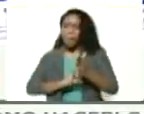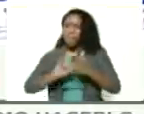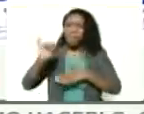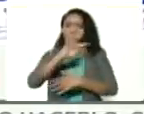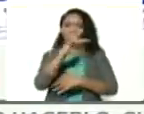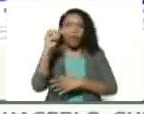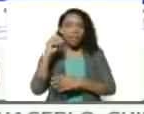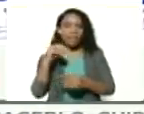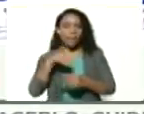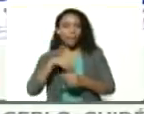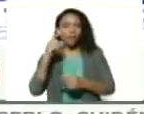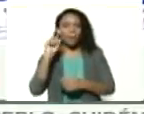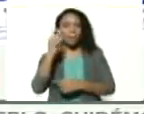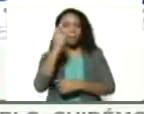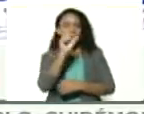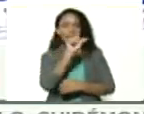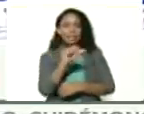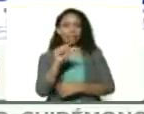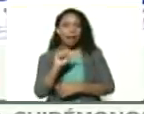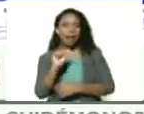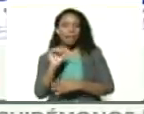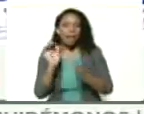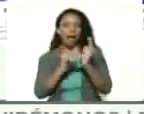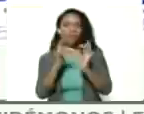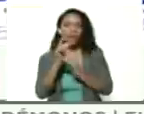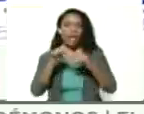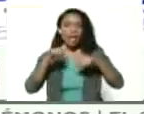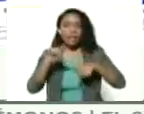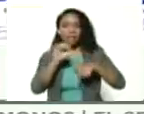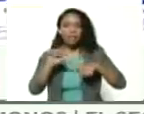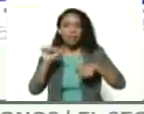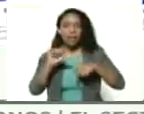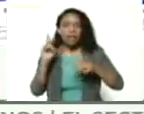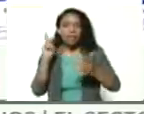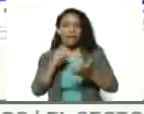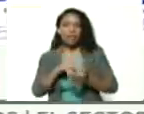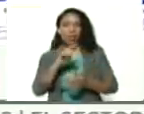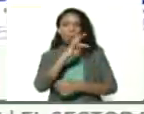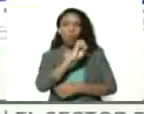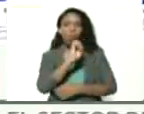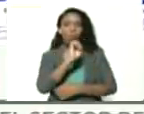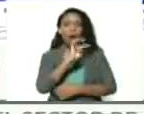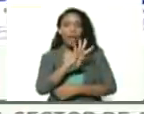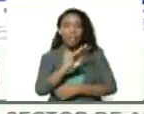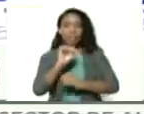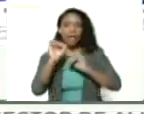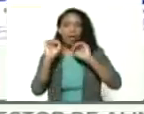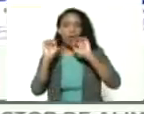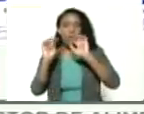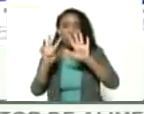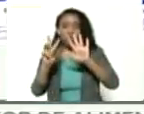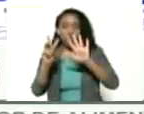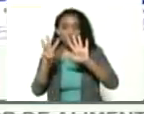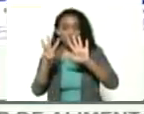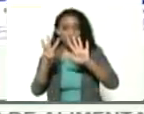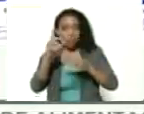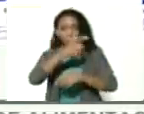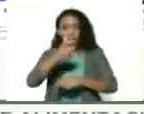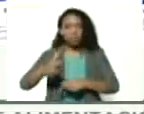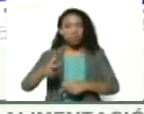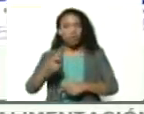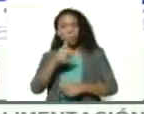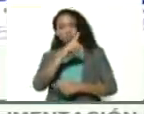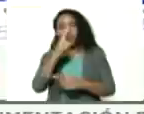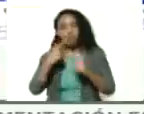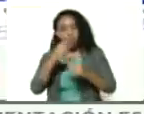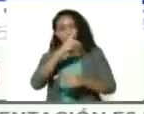100.000 la primera semana de abril y a esta semana ha llegado a 48 casos por 100.000.